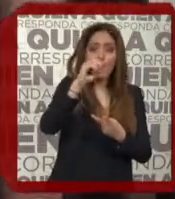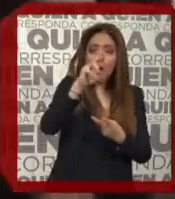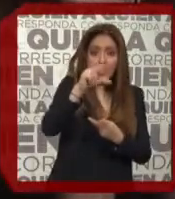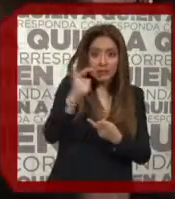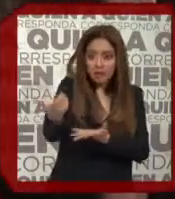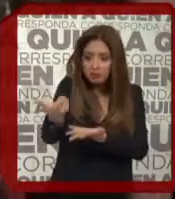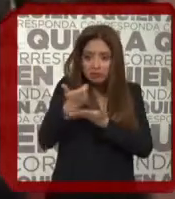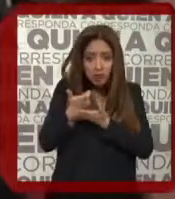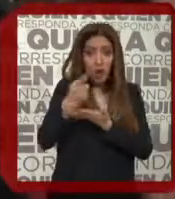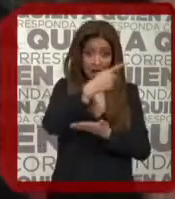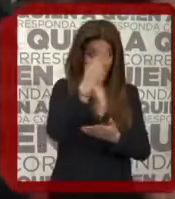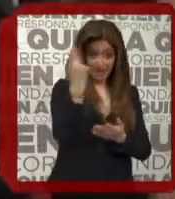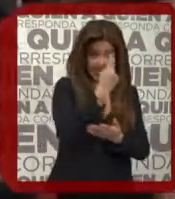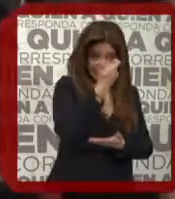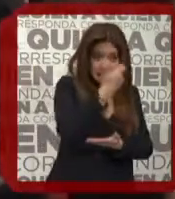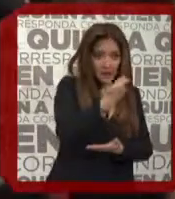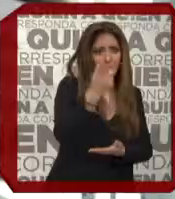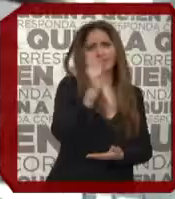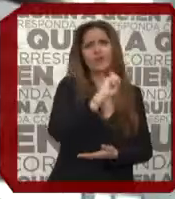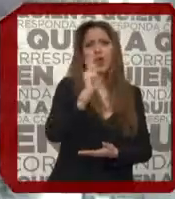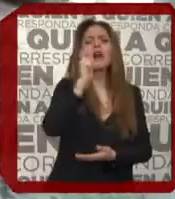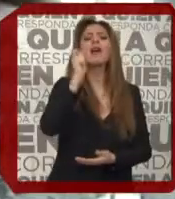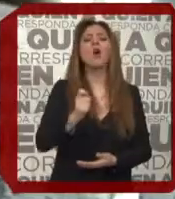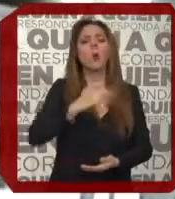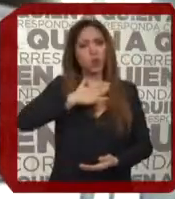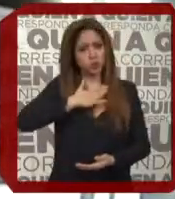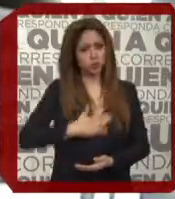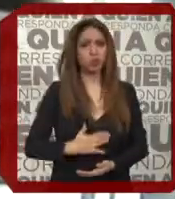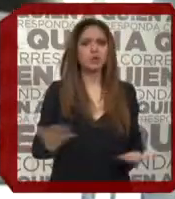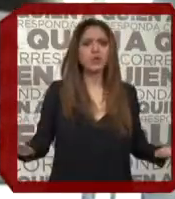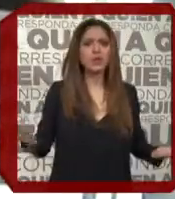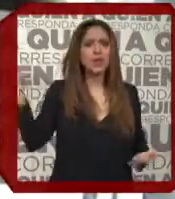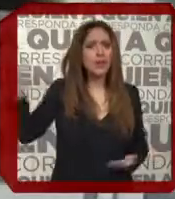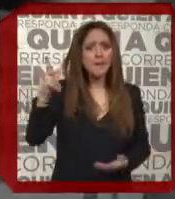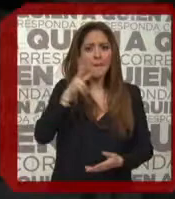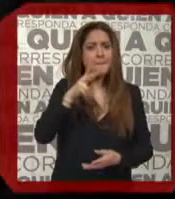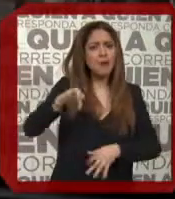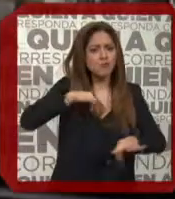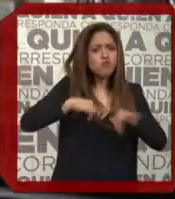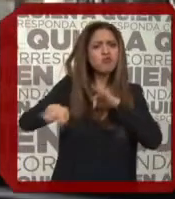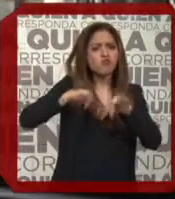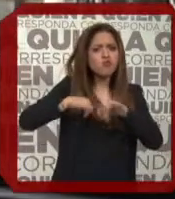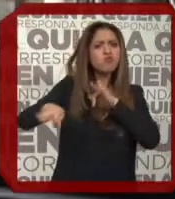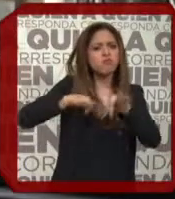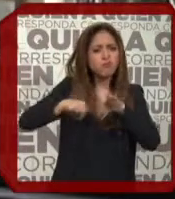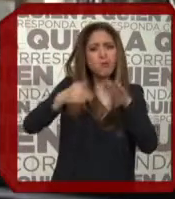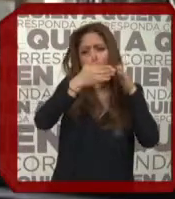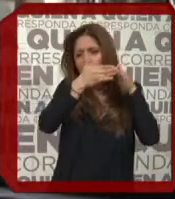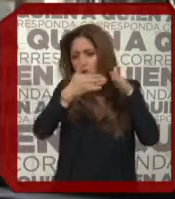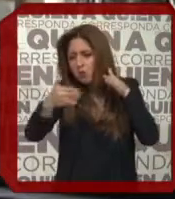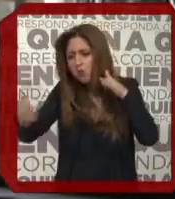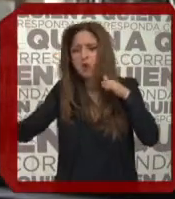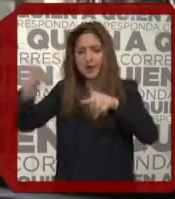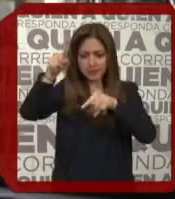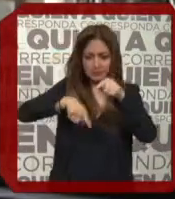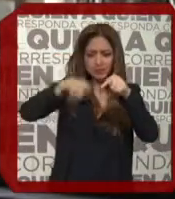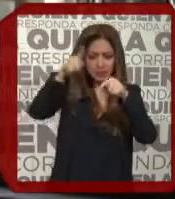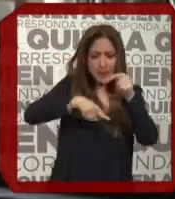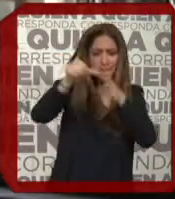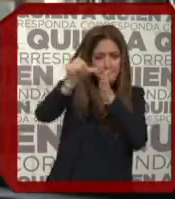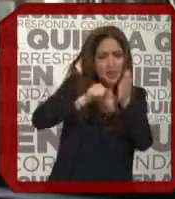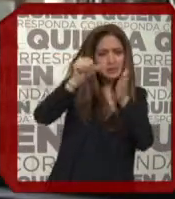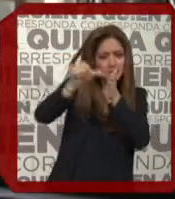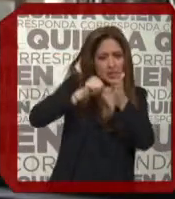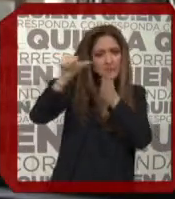dinero, sino de justicia, porque toda su vida le estuvieron descontando a mi papá,